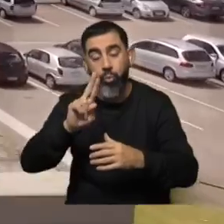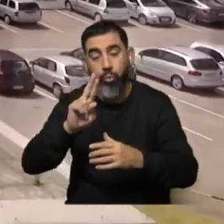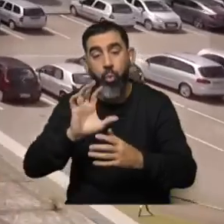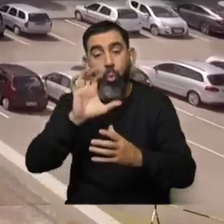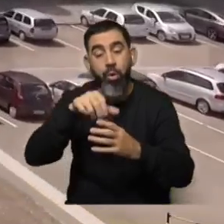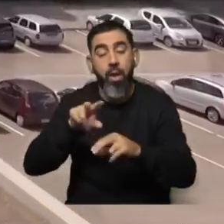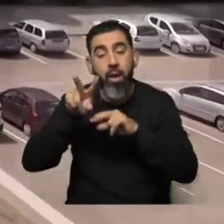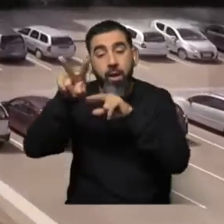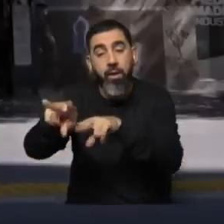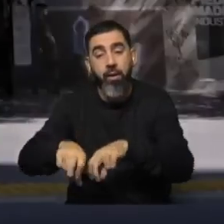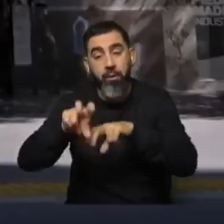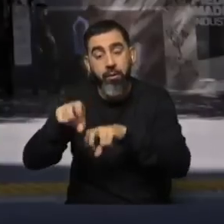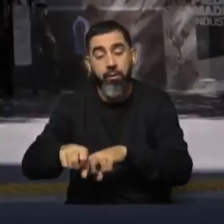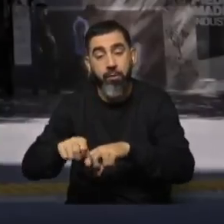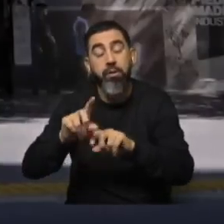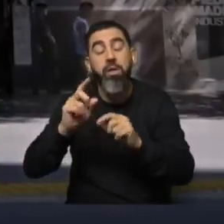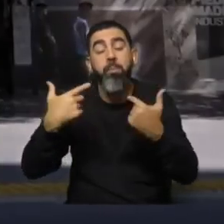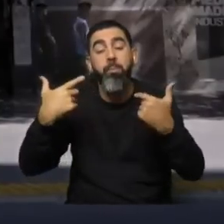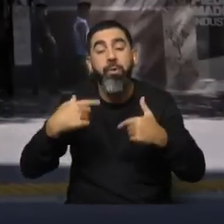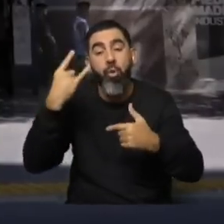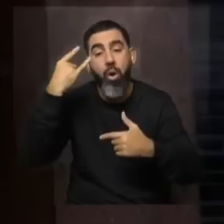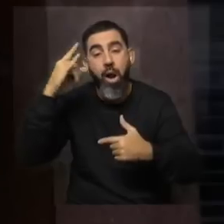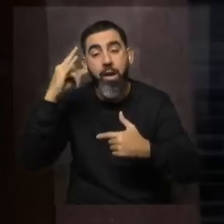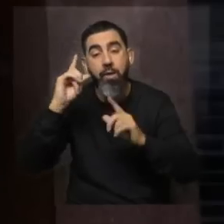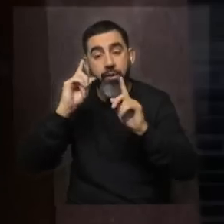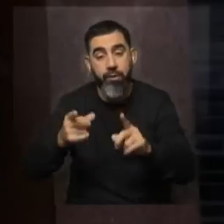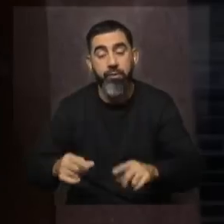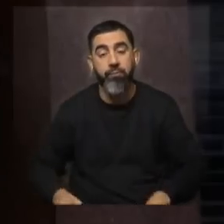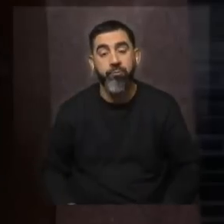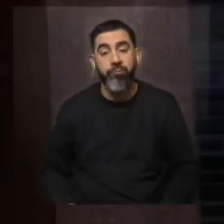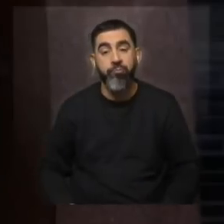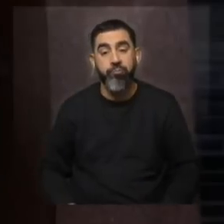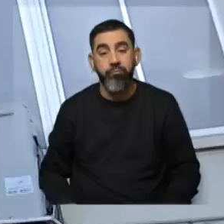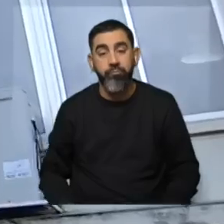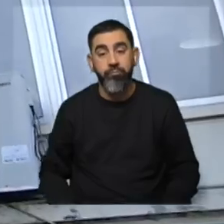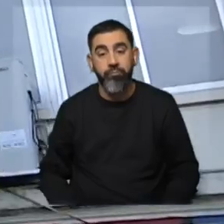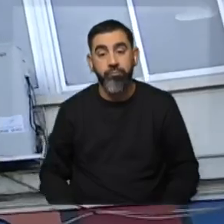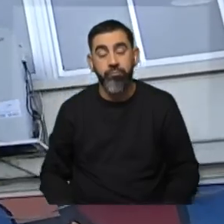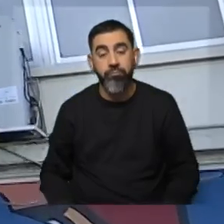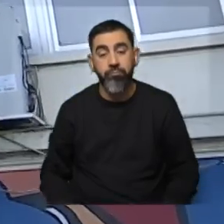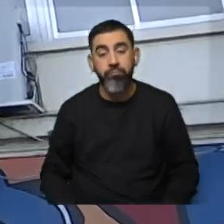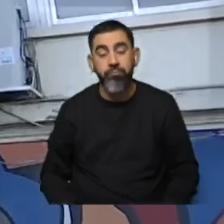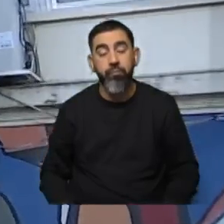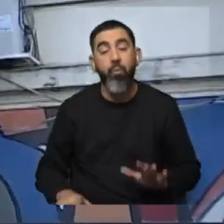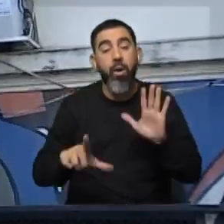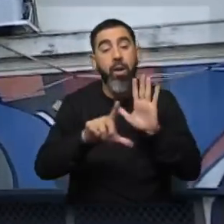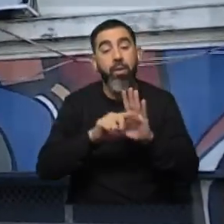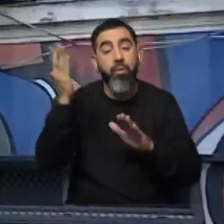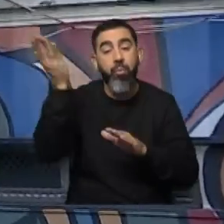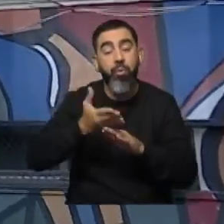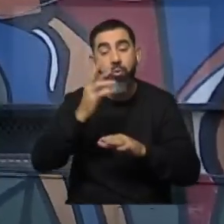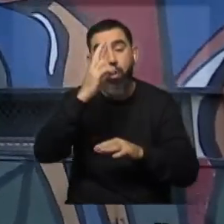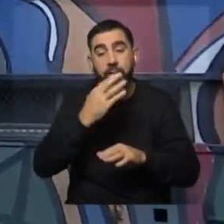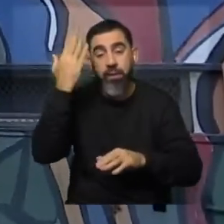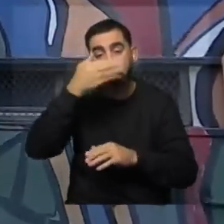agroalimentaria metropolitana y el Ministerio de ganadería agricultura y pesca en tanto en relación a la ley de cuotas para personas